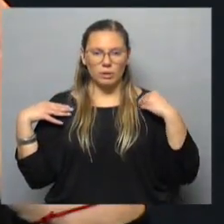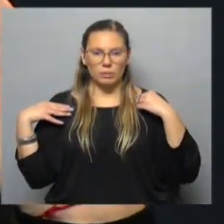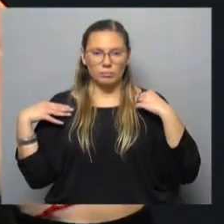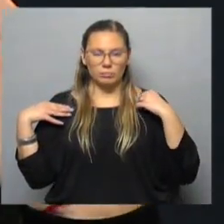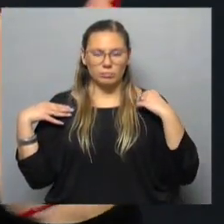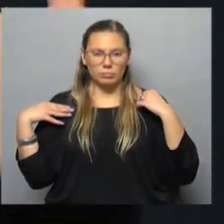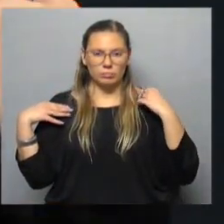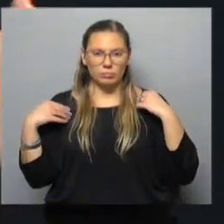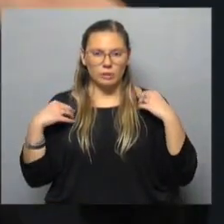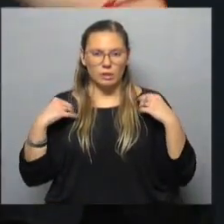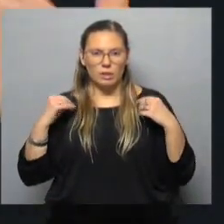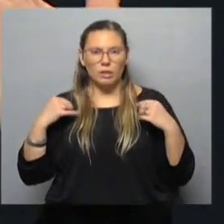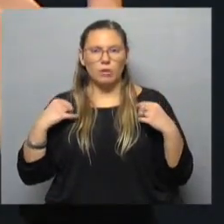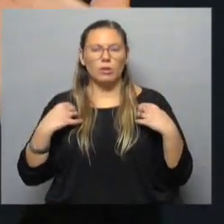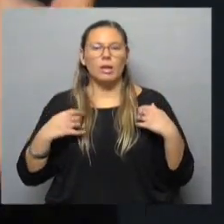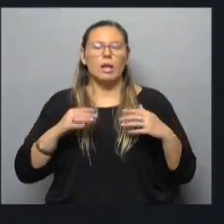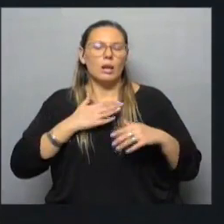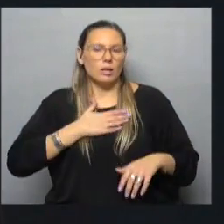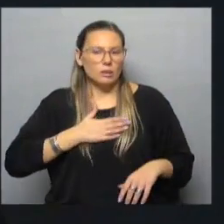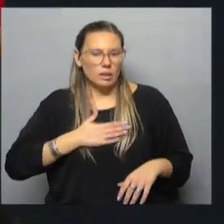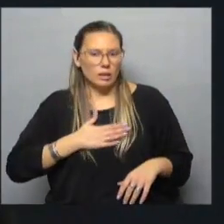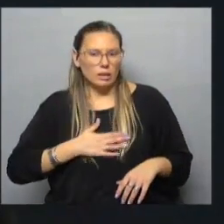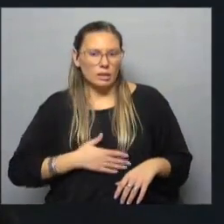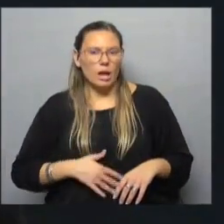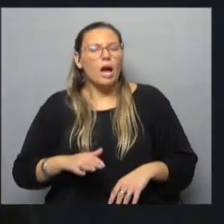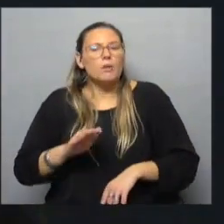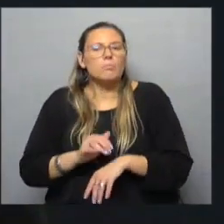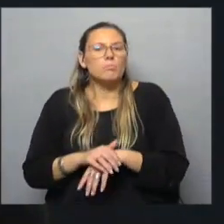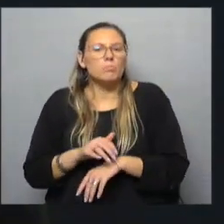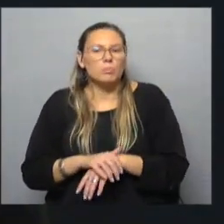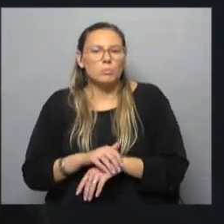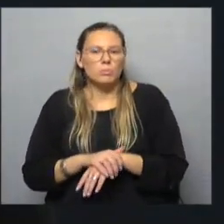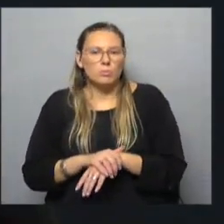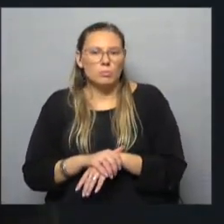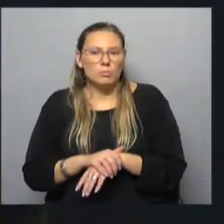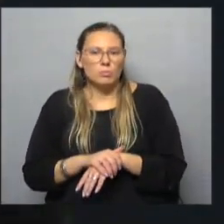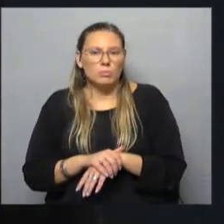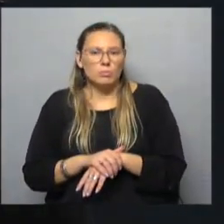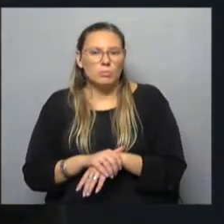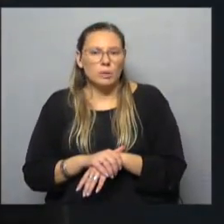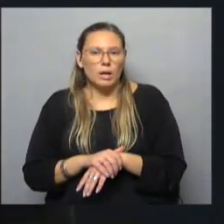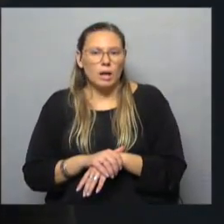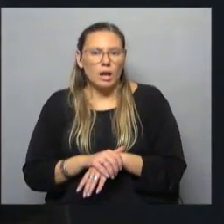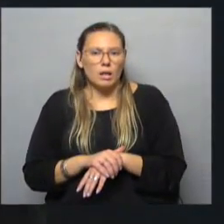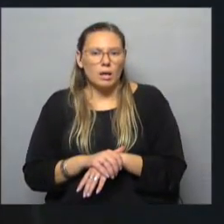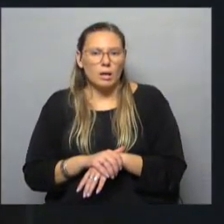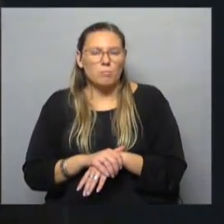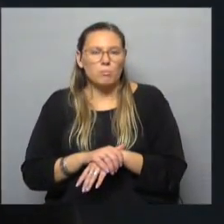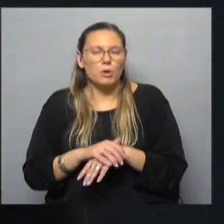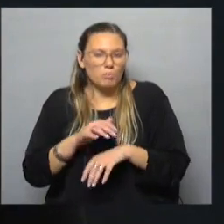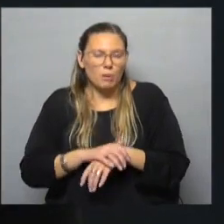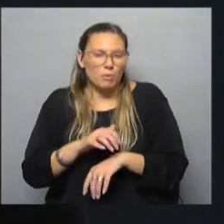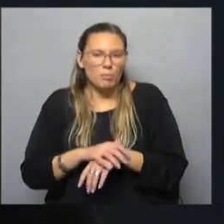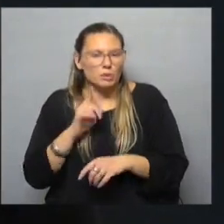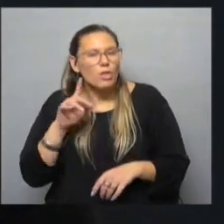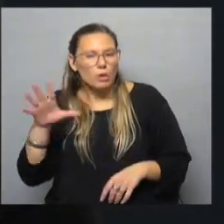con el relax, digamos, que tengo al al predisposicionar, al estar predispuesta